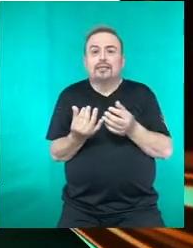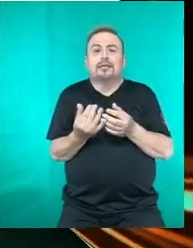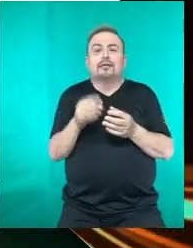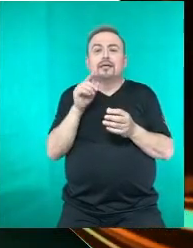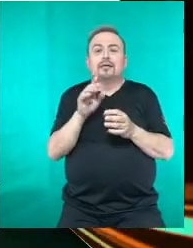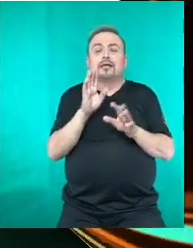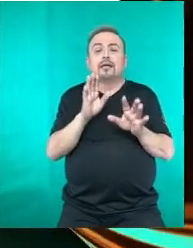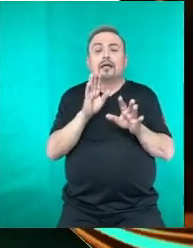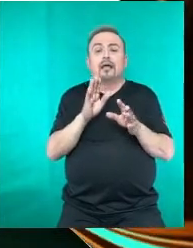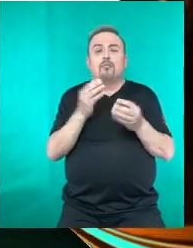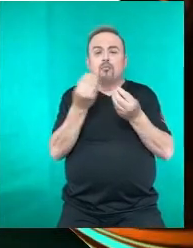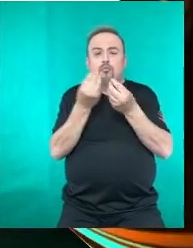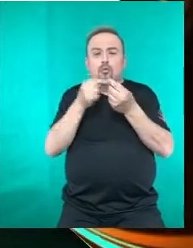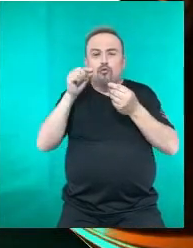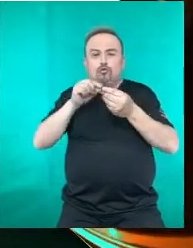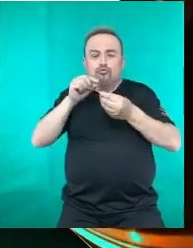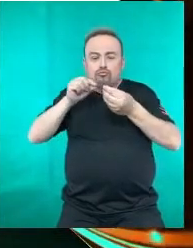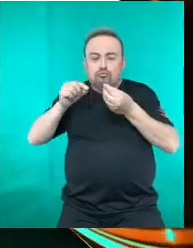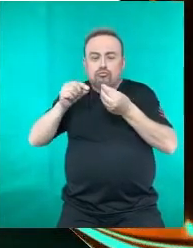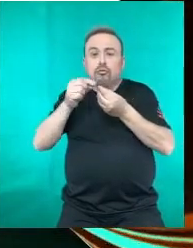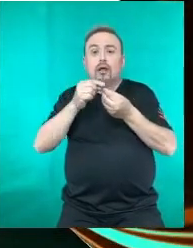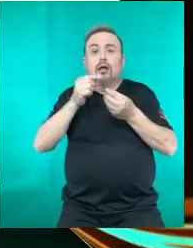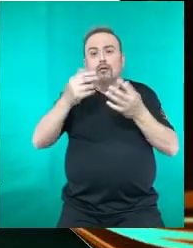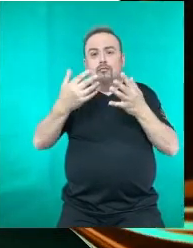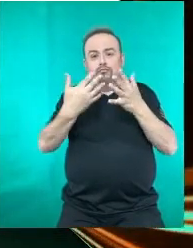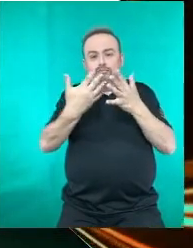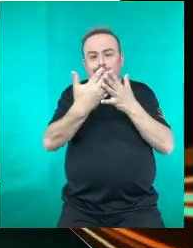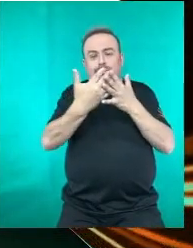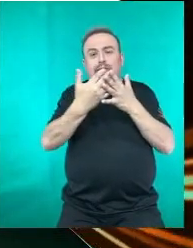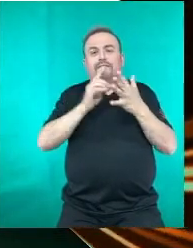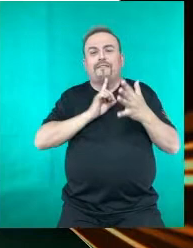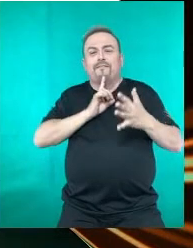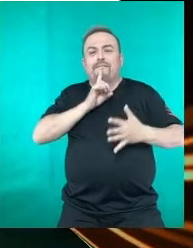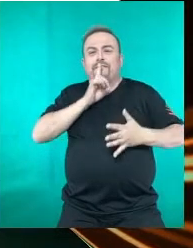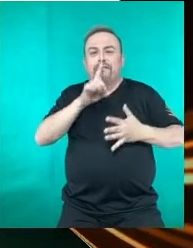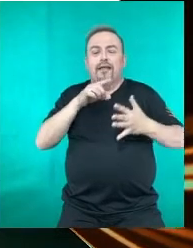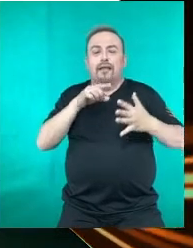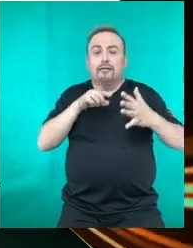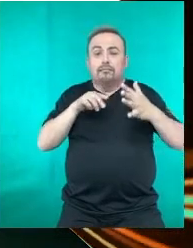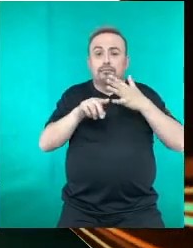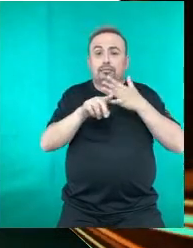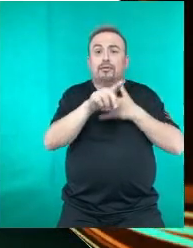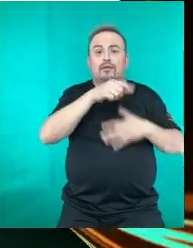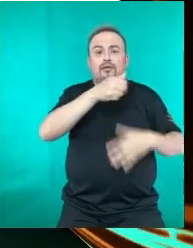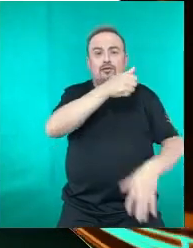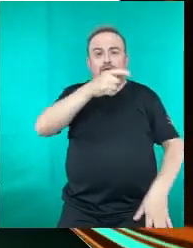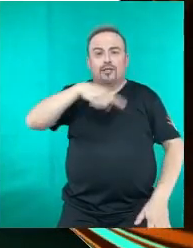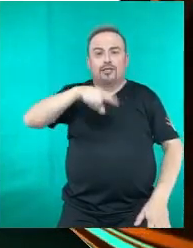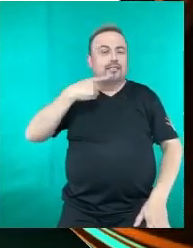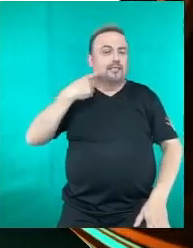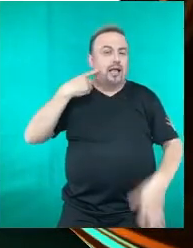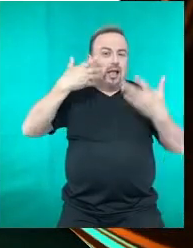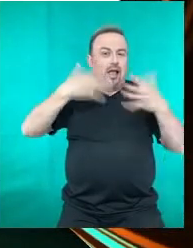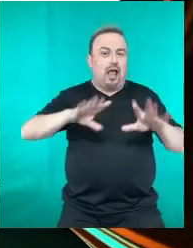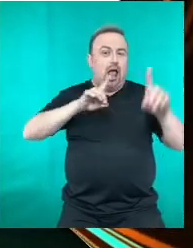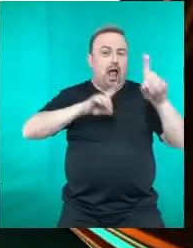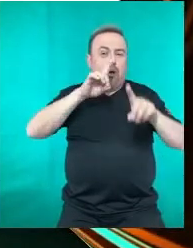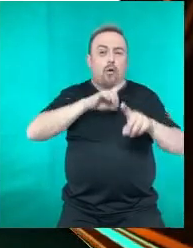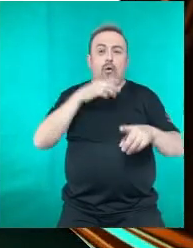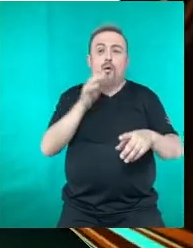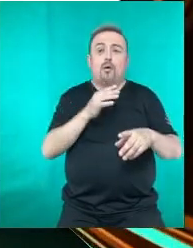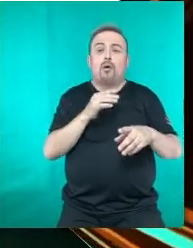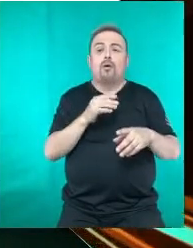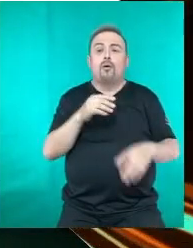autocoladores, para luego ya pasar a algo más parecido a lo que todos ya han escuchado, algunos más, algunos menos, que son las